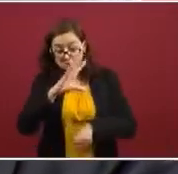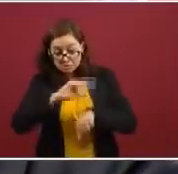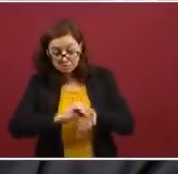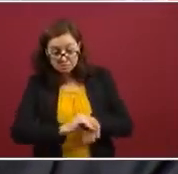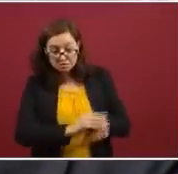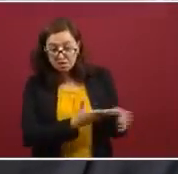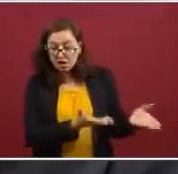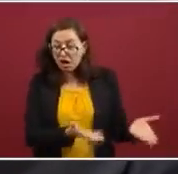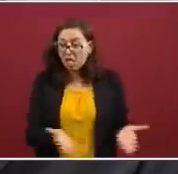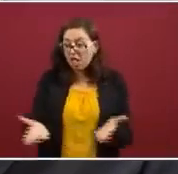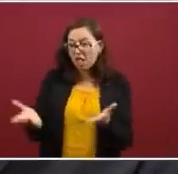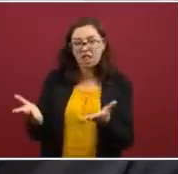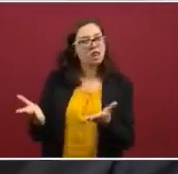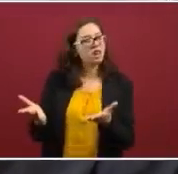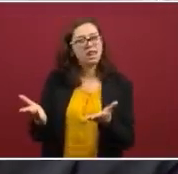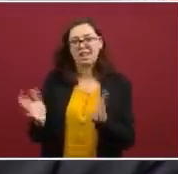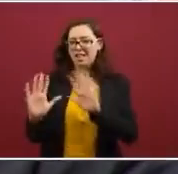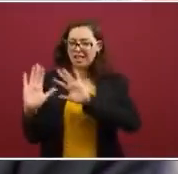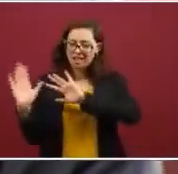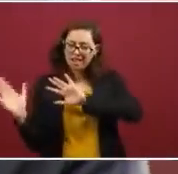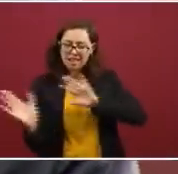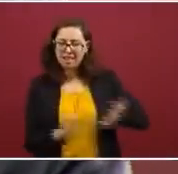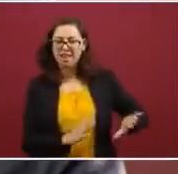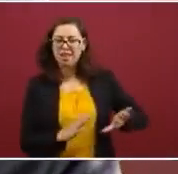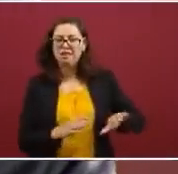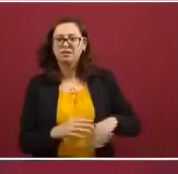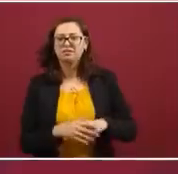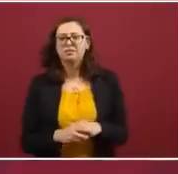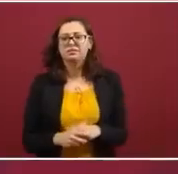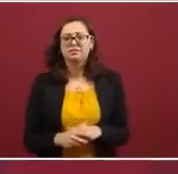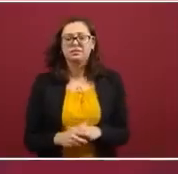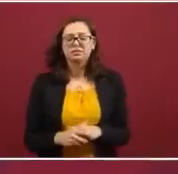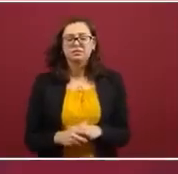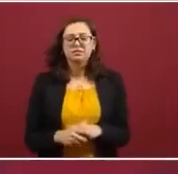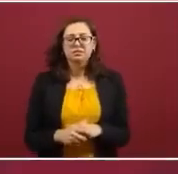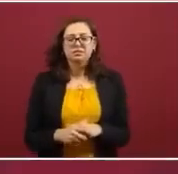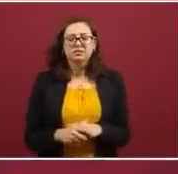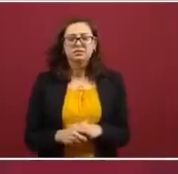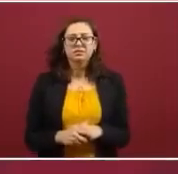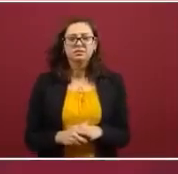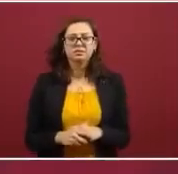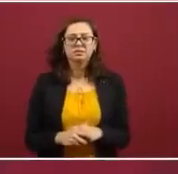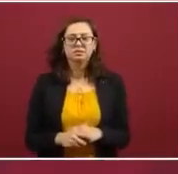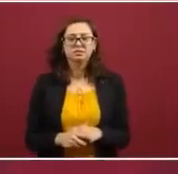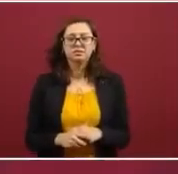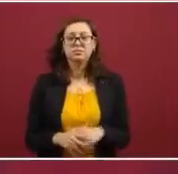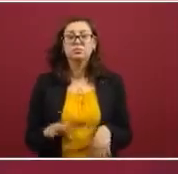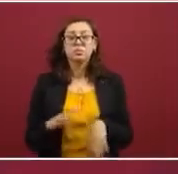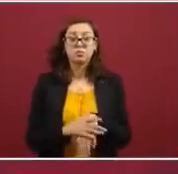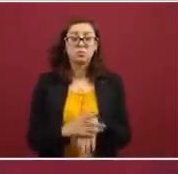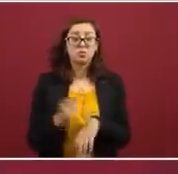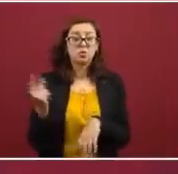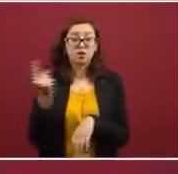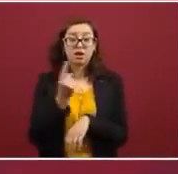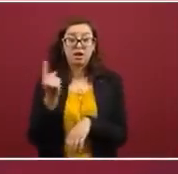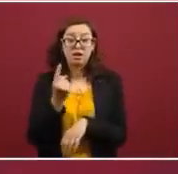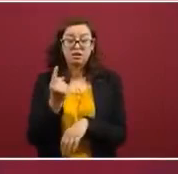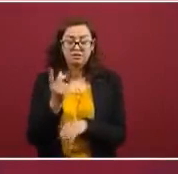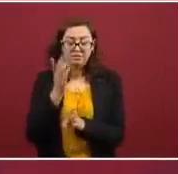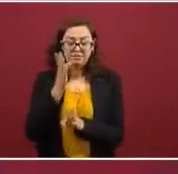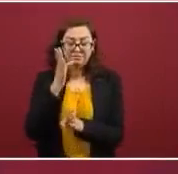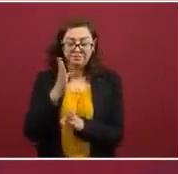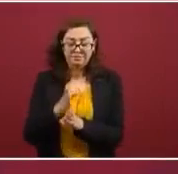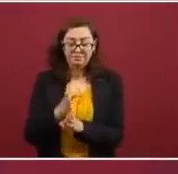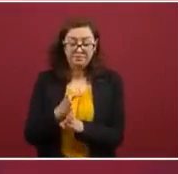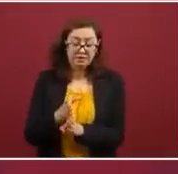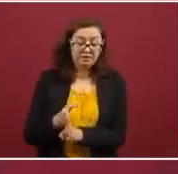porque eso es lo que estaba destruyendo